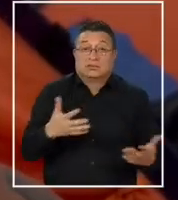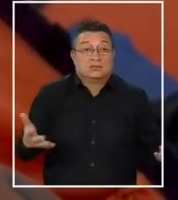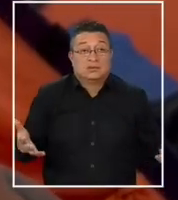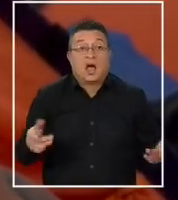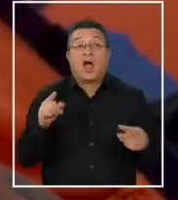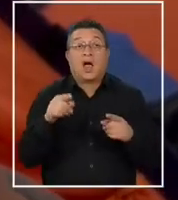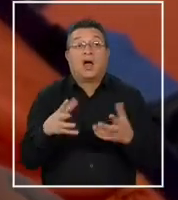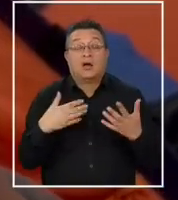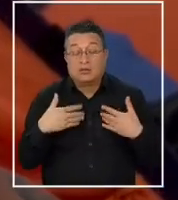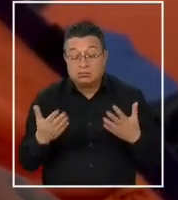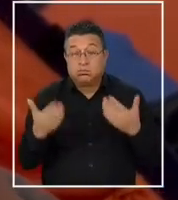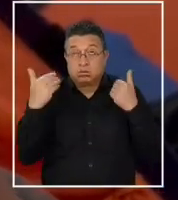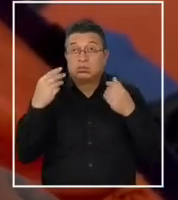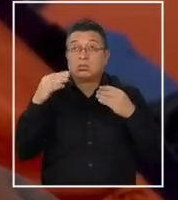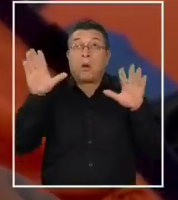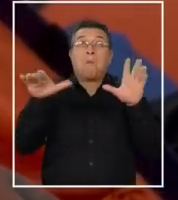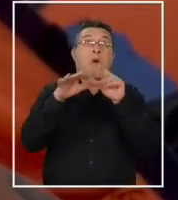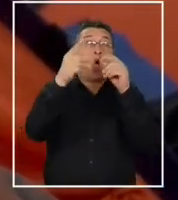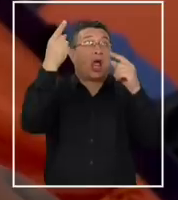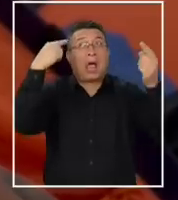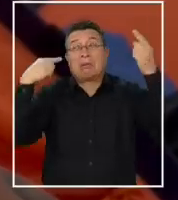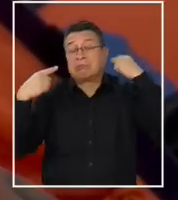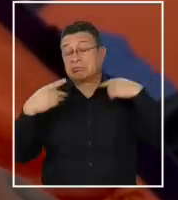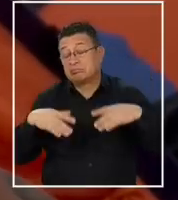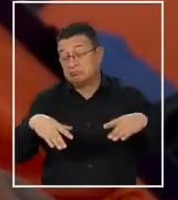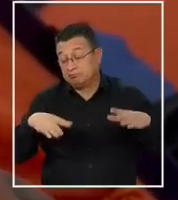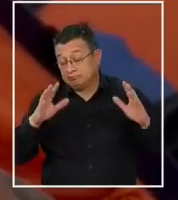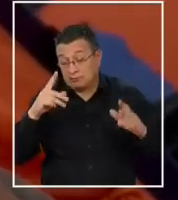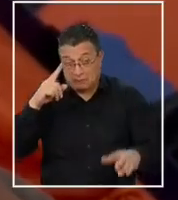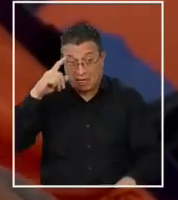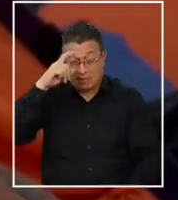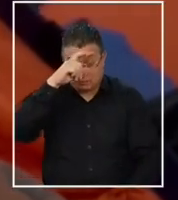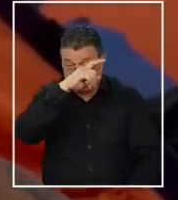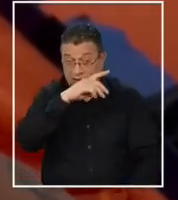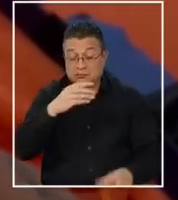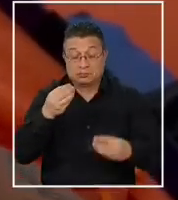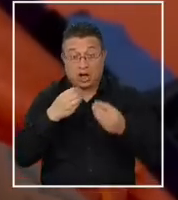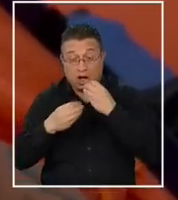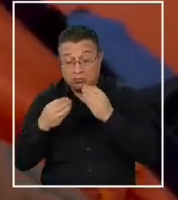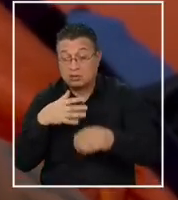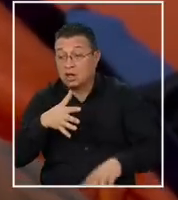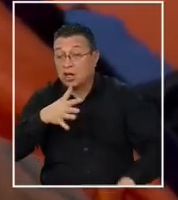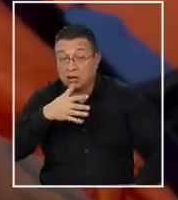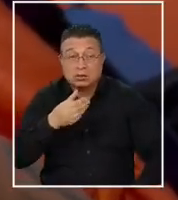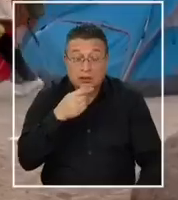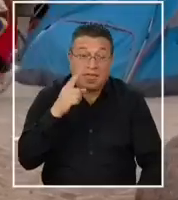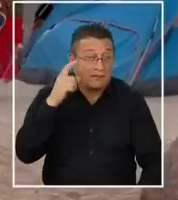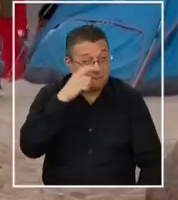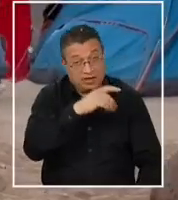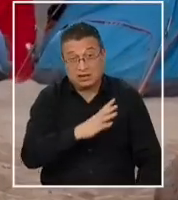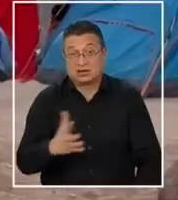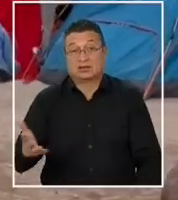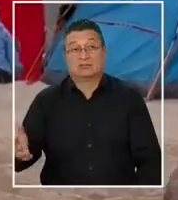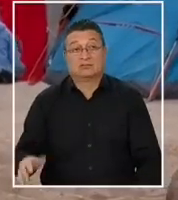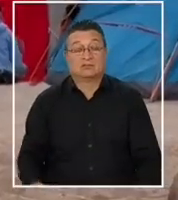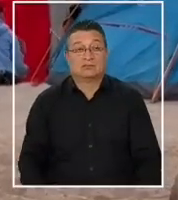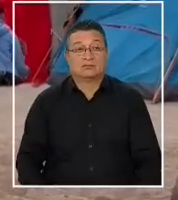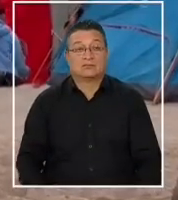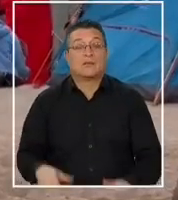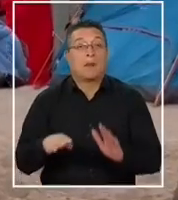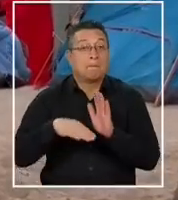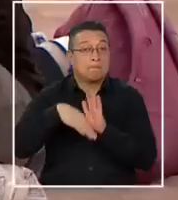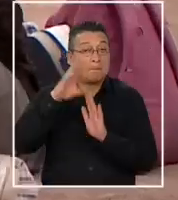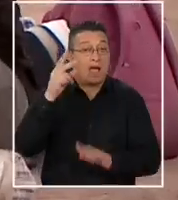se levantéis con mosca. Todo es difícil para comer, para beber, para lo que sea. Desde hace más